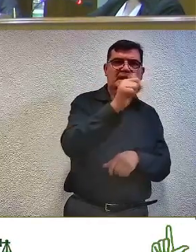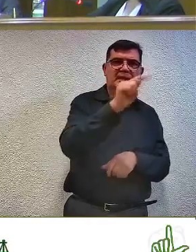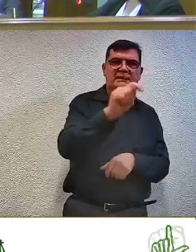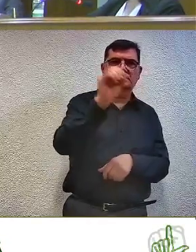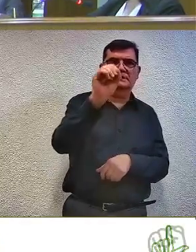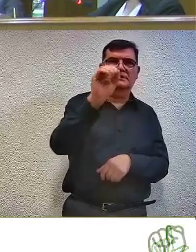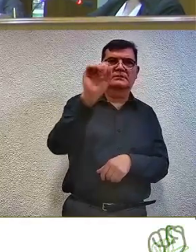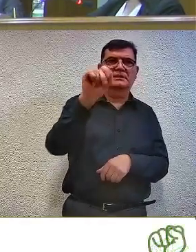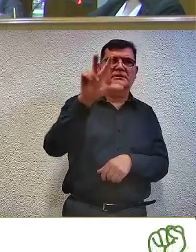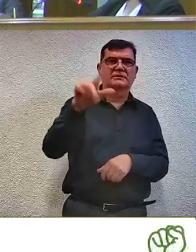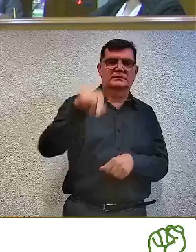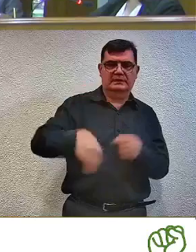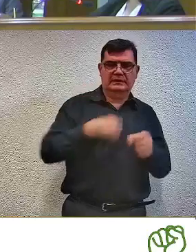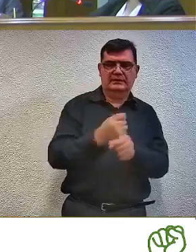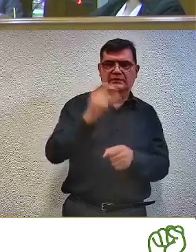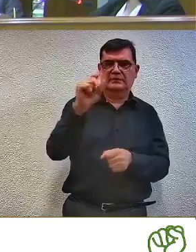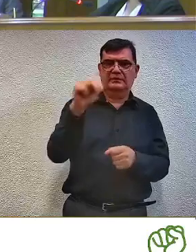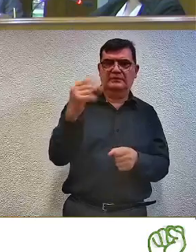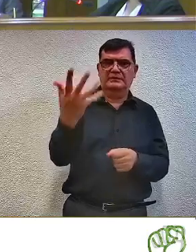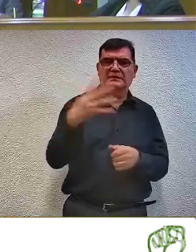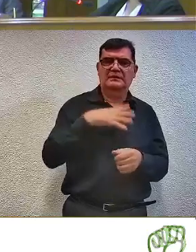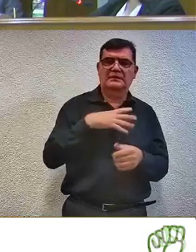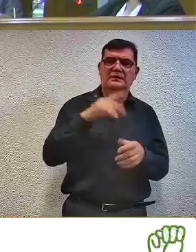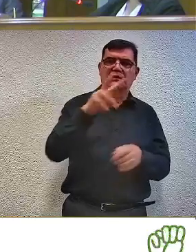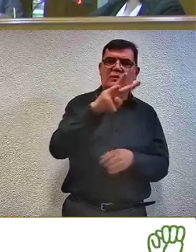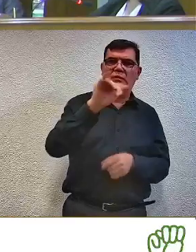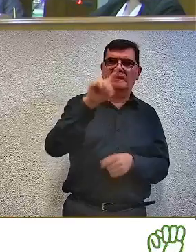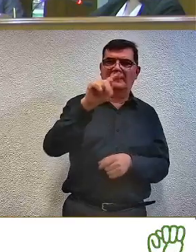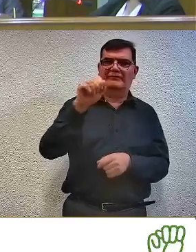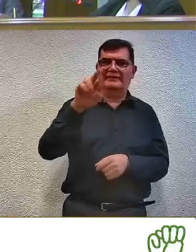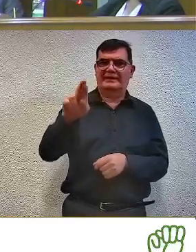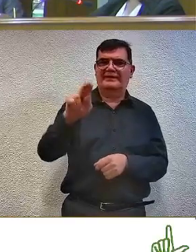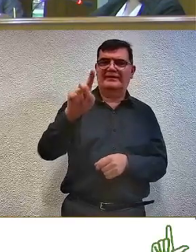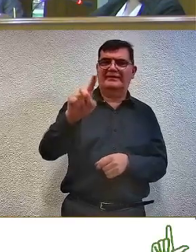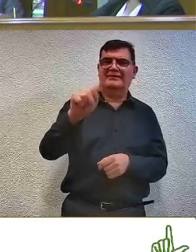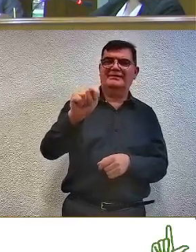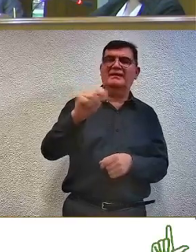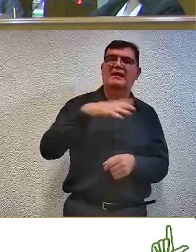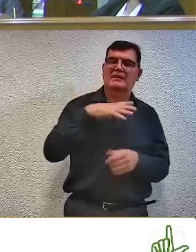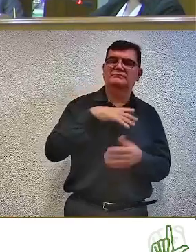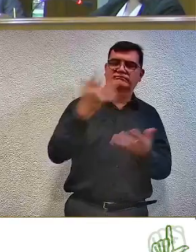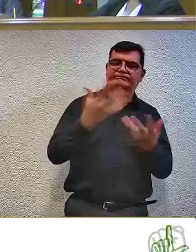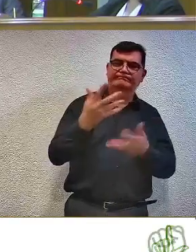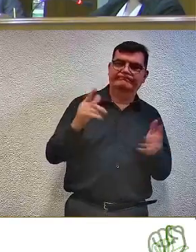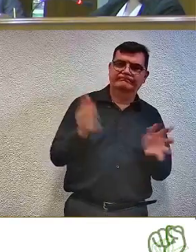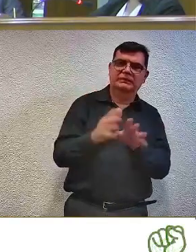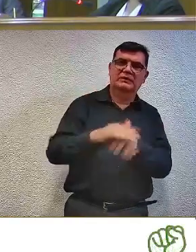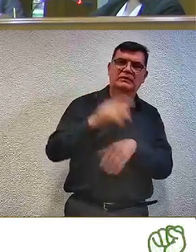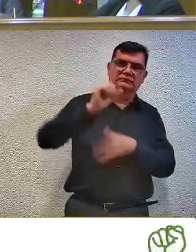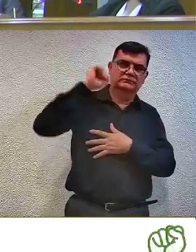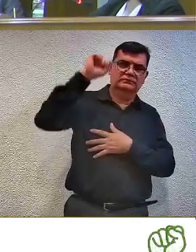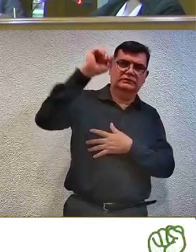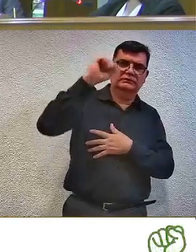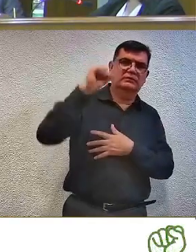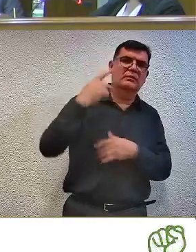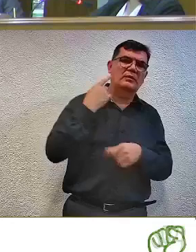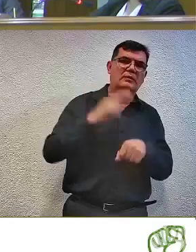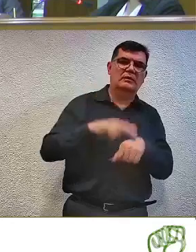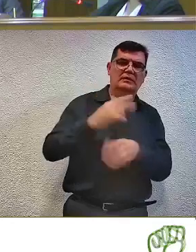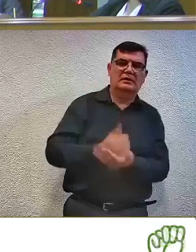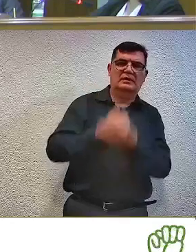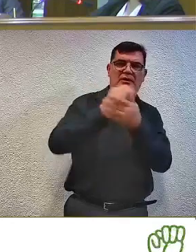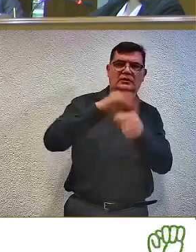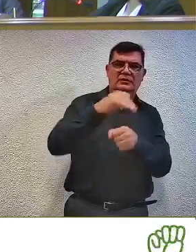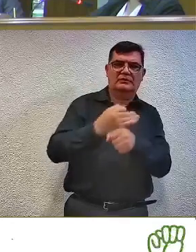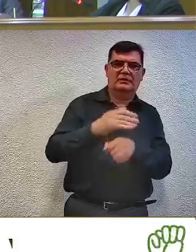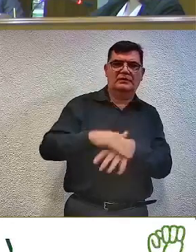028 de este año, promovido por el ciudadano Wilber Ramírez Rodríguez en su carácter de síndico procurador del Honorable Ayuntamiento